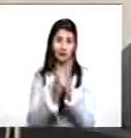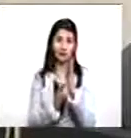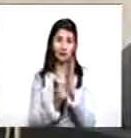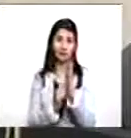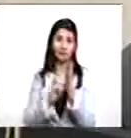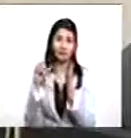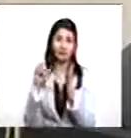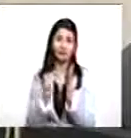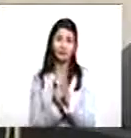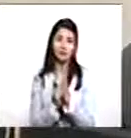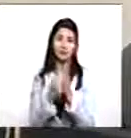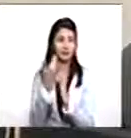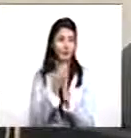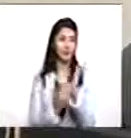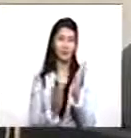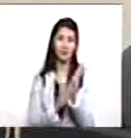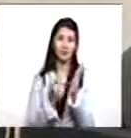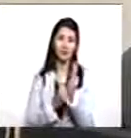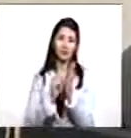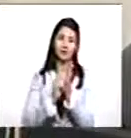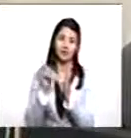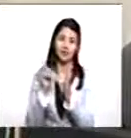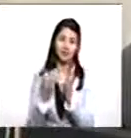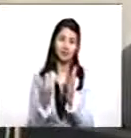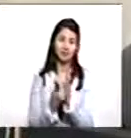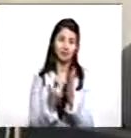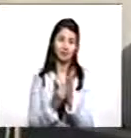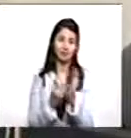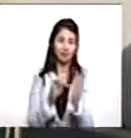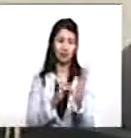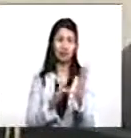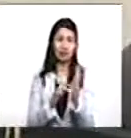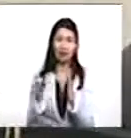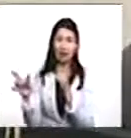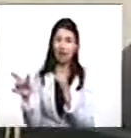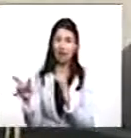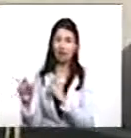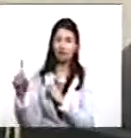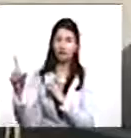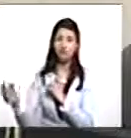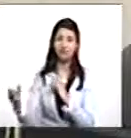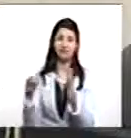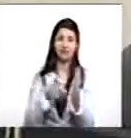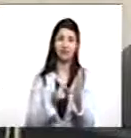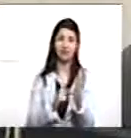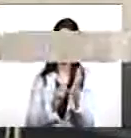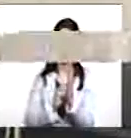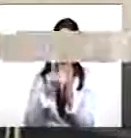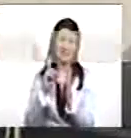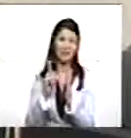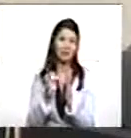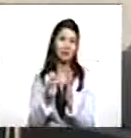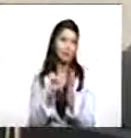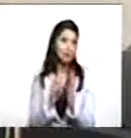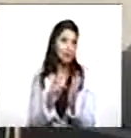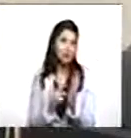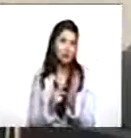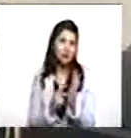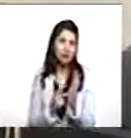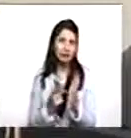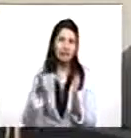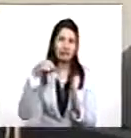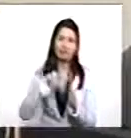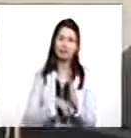tarifa nos, o sea, se traslada a la tarifa final, y allí el precio es casi que un problema